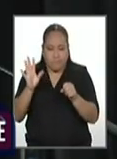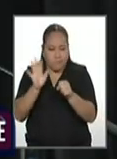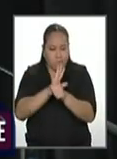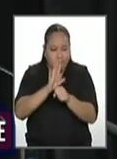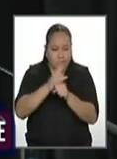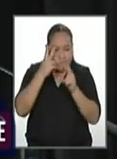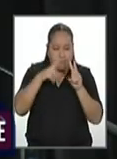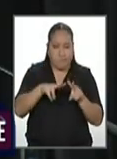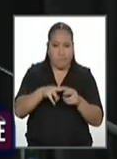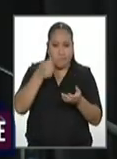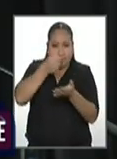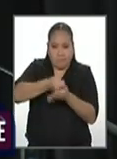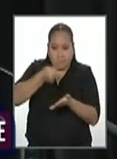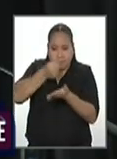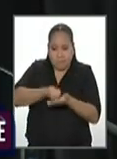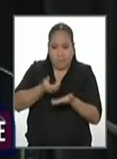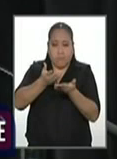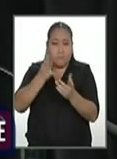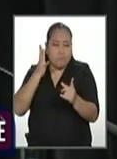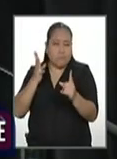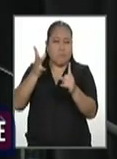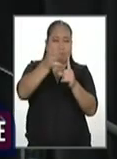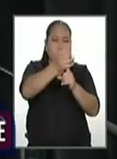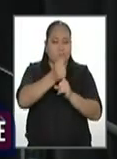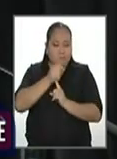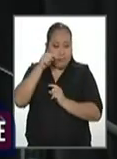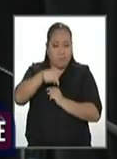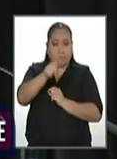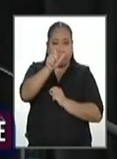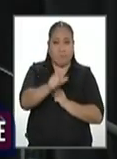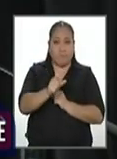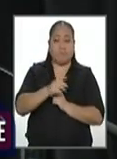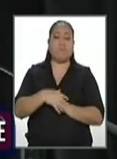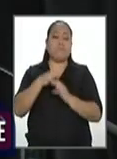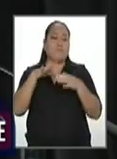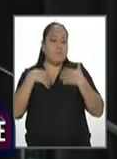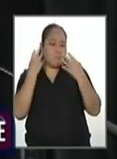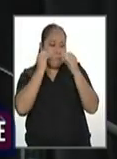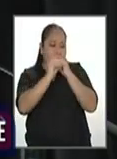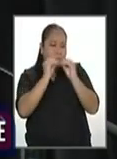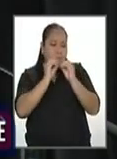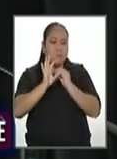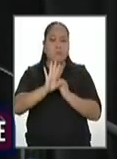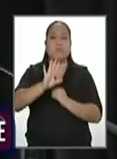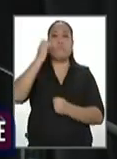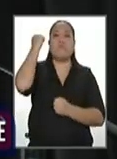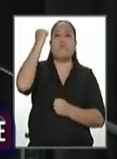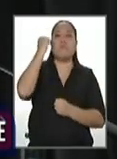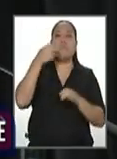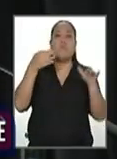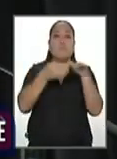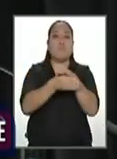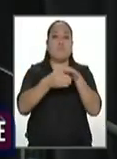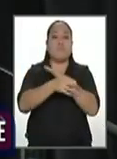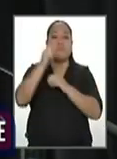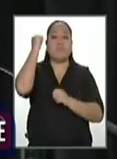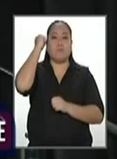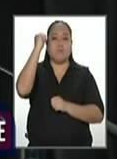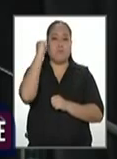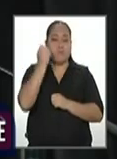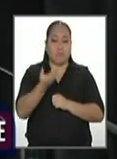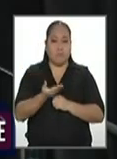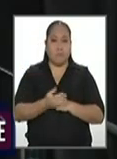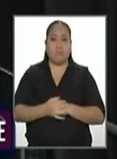invertir para hacer esto posible en la persona y poder reconquistar los derechos, el acceso a los derechos